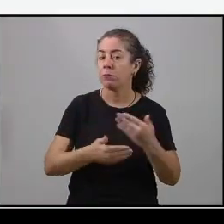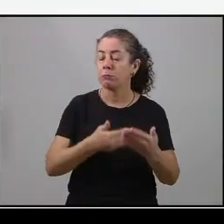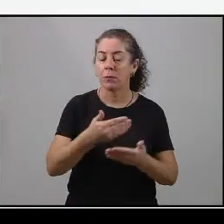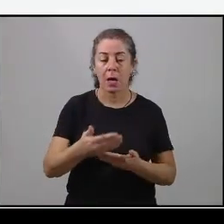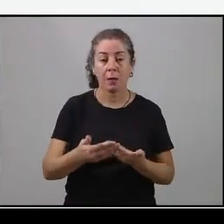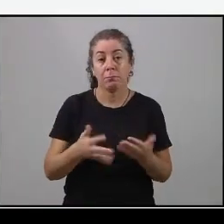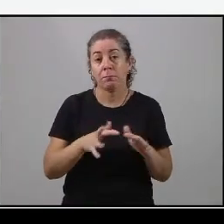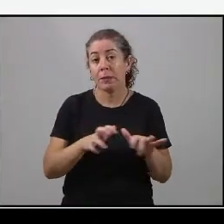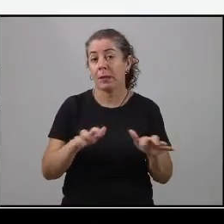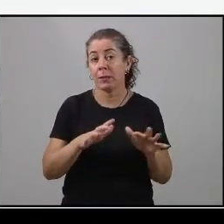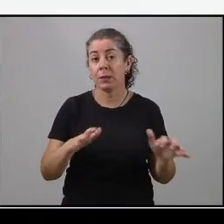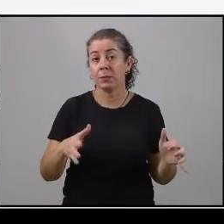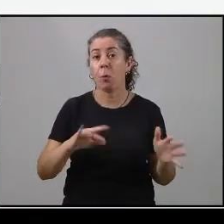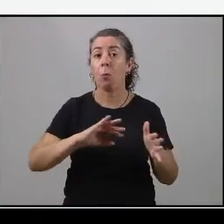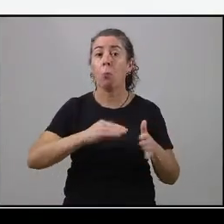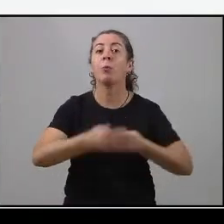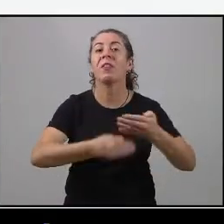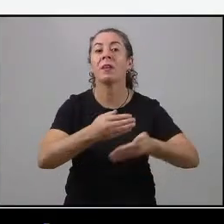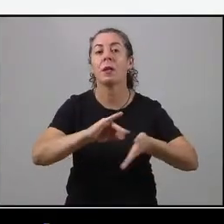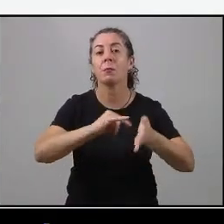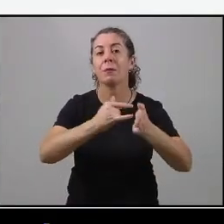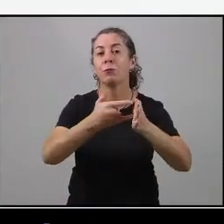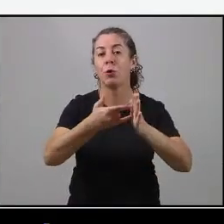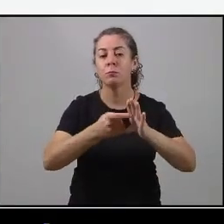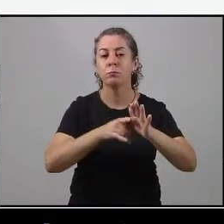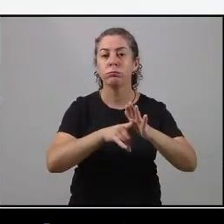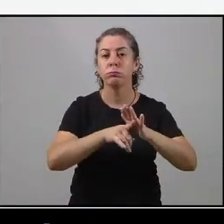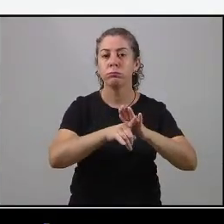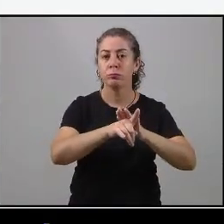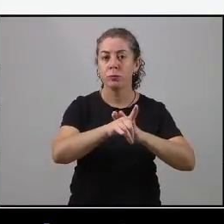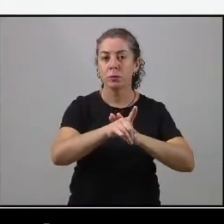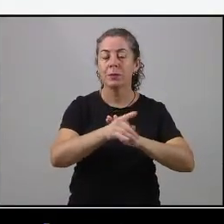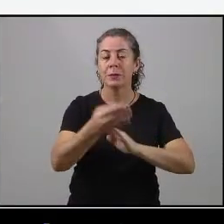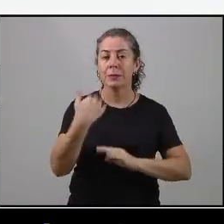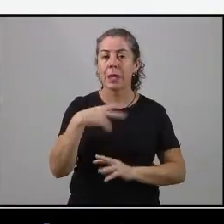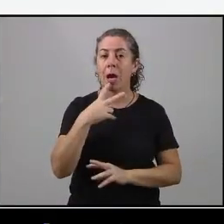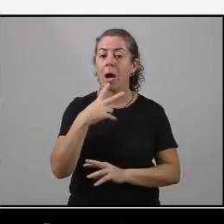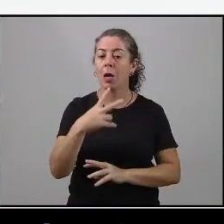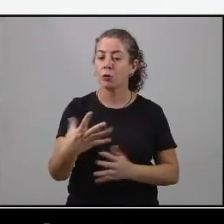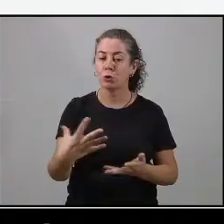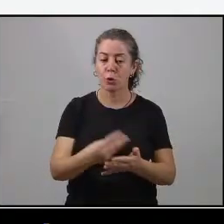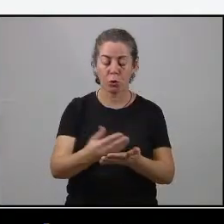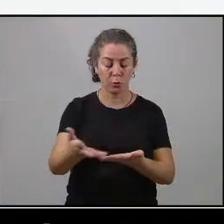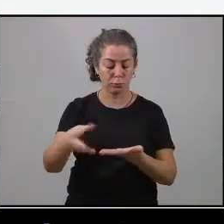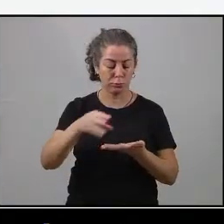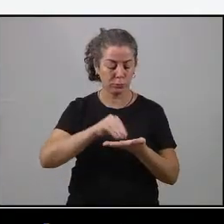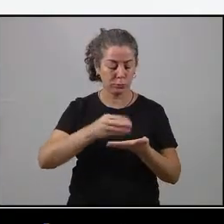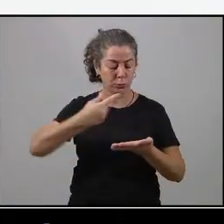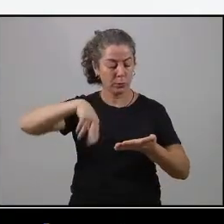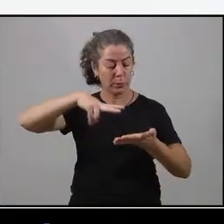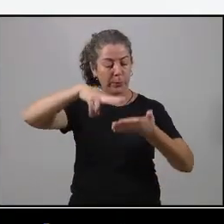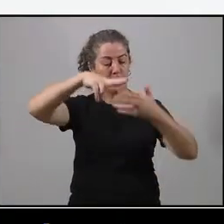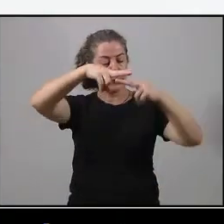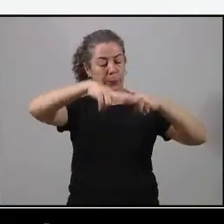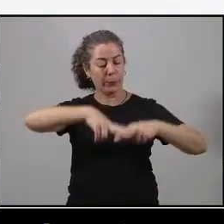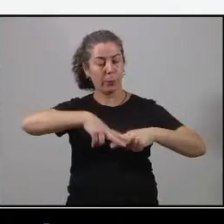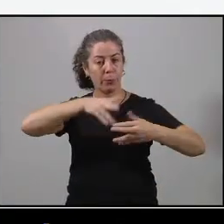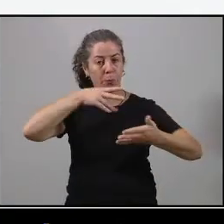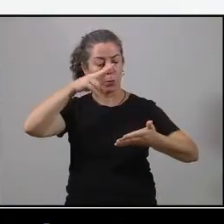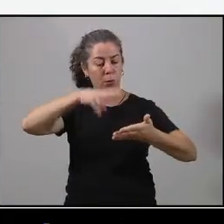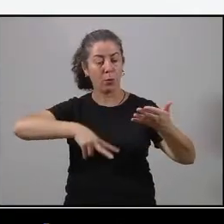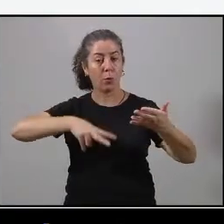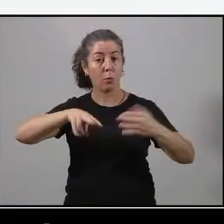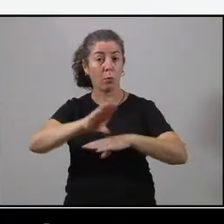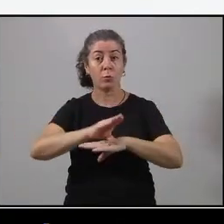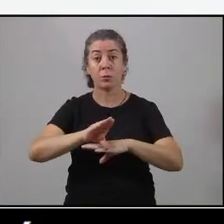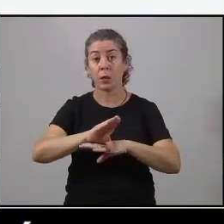se desarrolla. Sabe que han respondido ya a lo que era requerido, se está examinando por parte de la Consejería